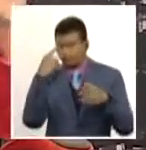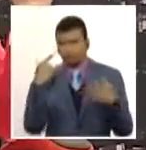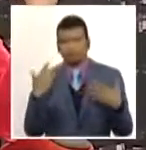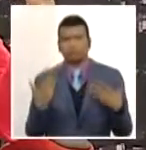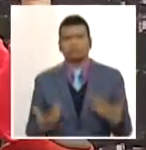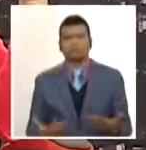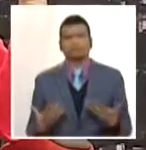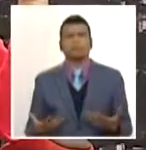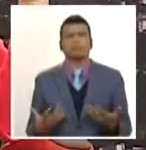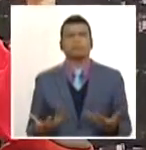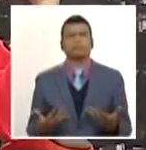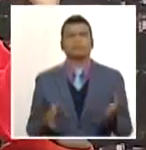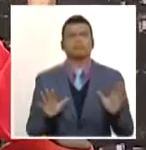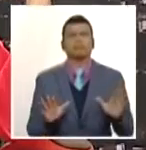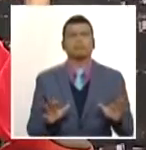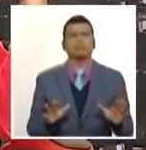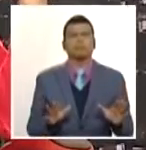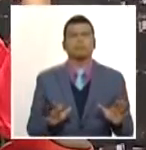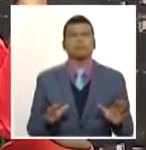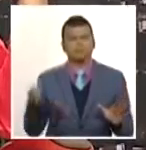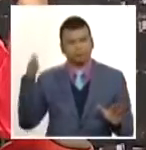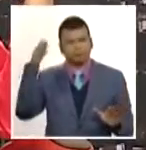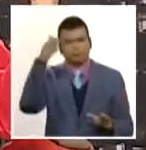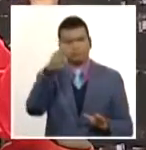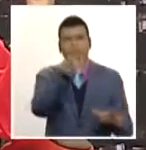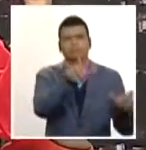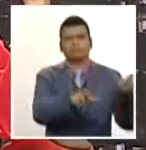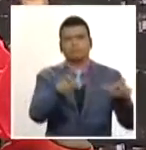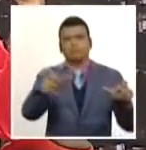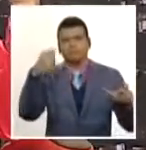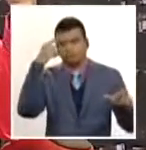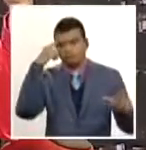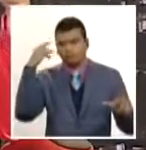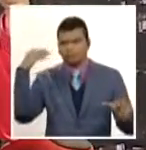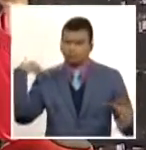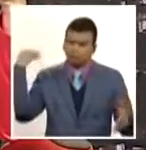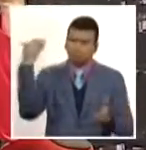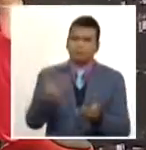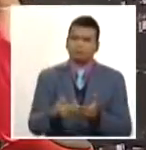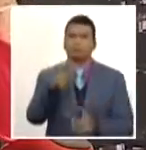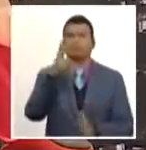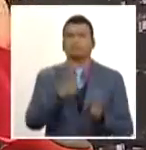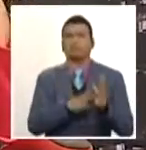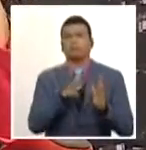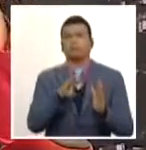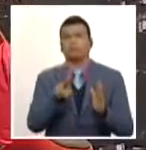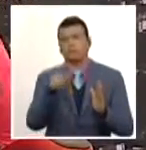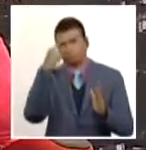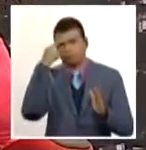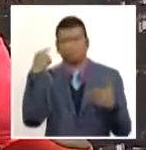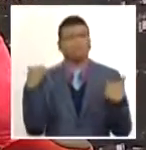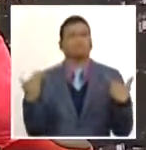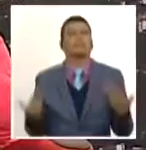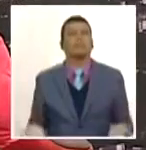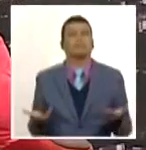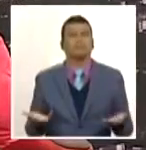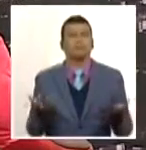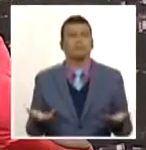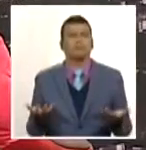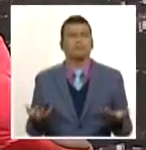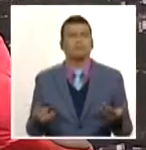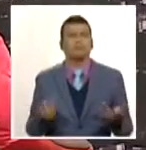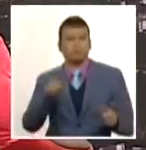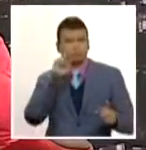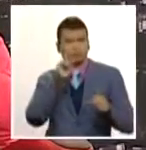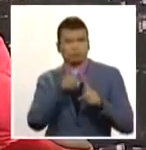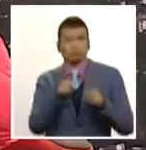como esa perspectiva y esa visión que tiene la gente hasta el 2012, hasta el 2032, sí, y qué esperaba. Entonces, ¿qué le apuntamos? Dejar una